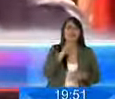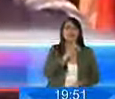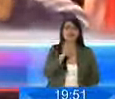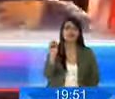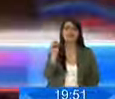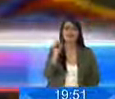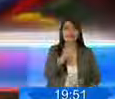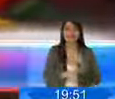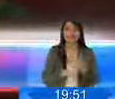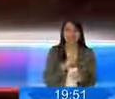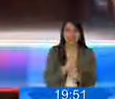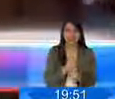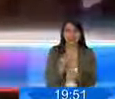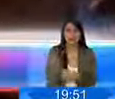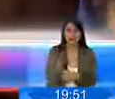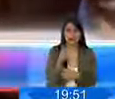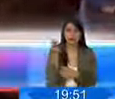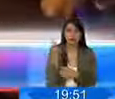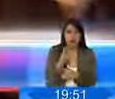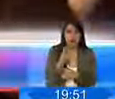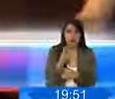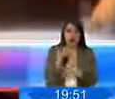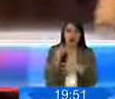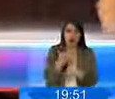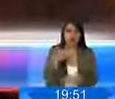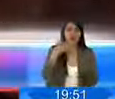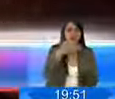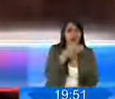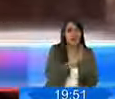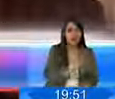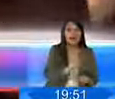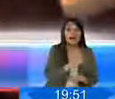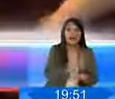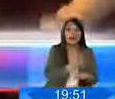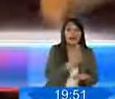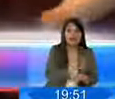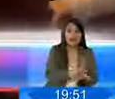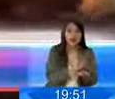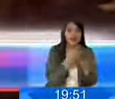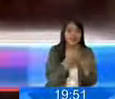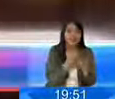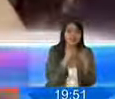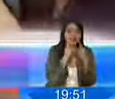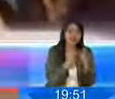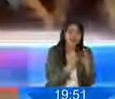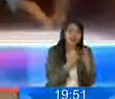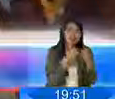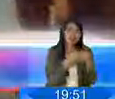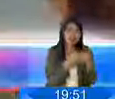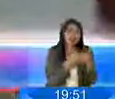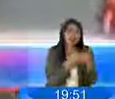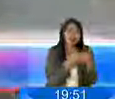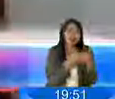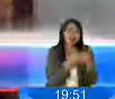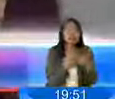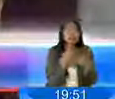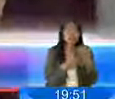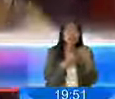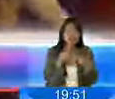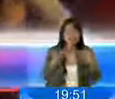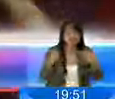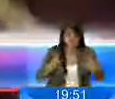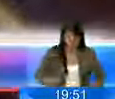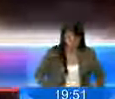años, cuando unos jóvenes cansados que llegan a su barrio afuereños a conquistar a las chicas, decidieron perfeccionar